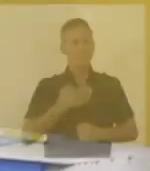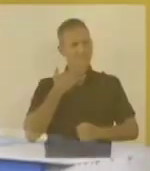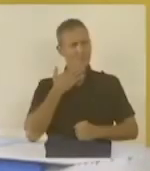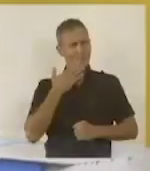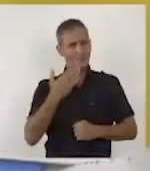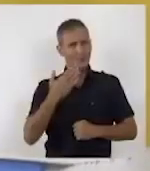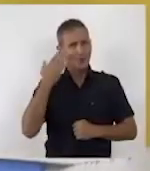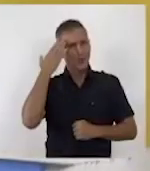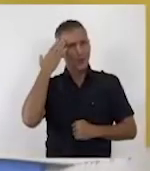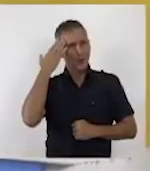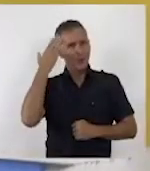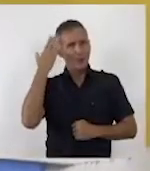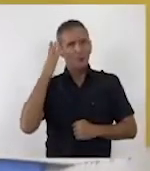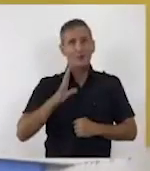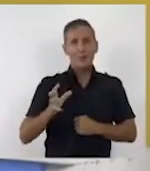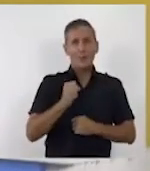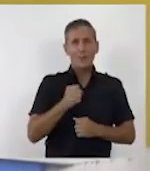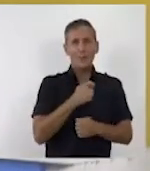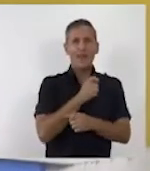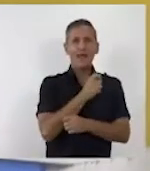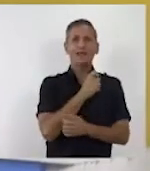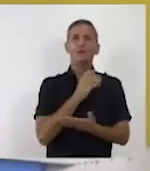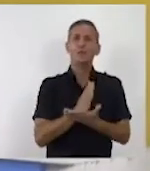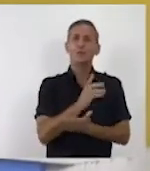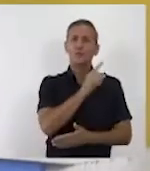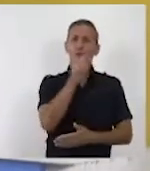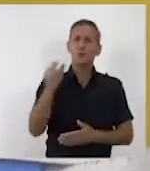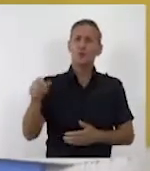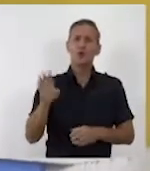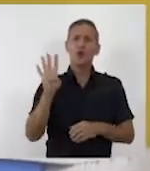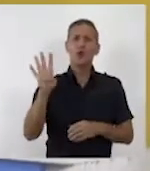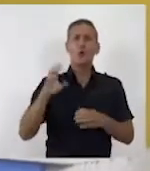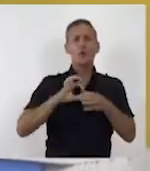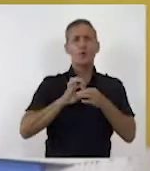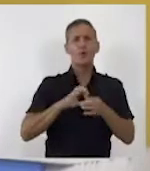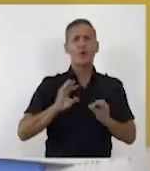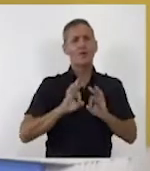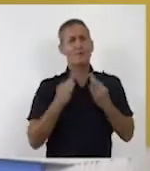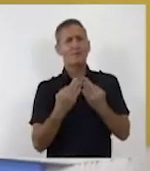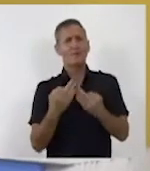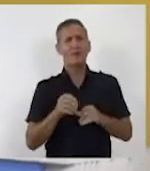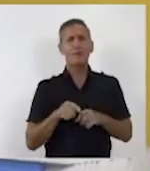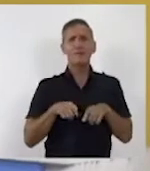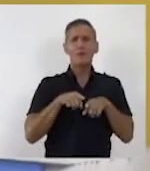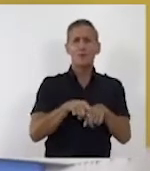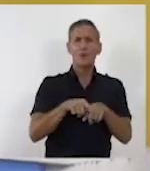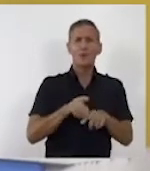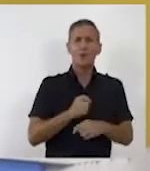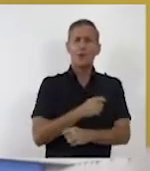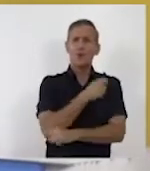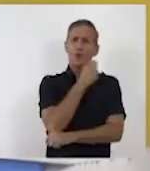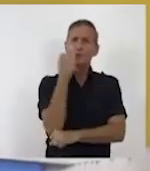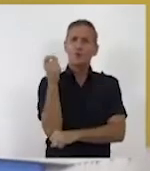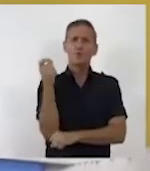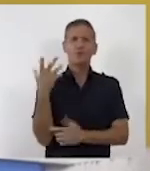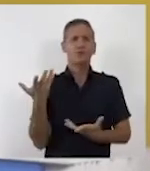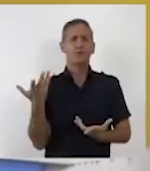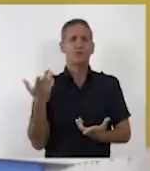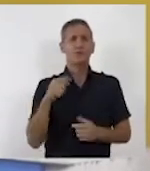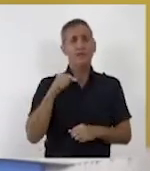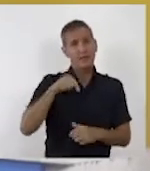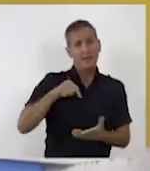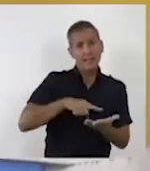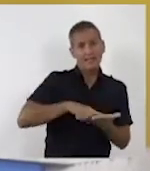buenas un saludo para todos los escolares de cuarto grado sus familiares que nos acompañan y los docentes que durante